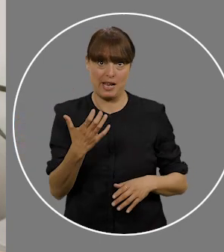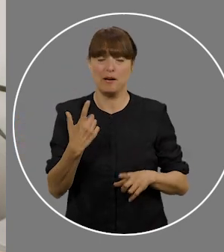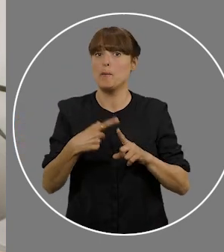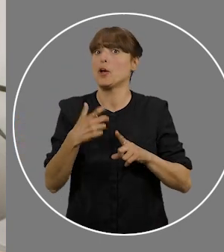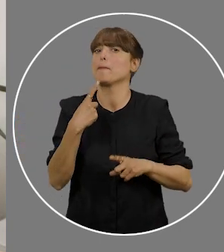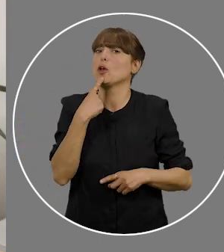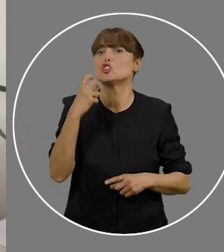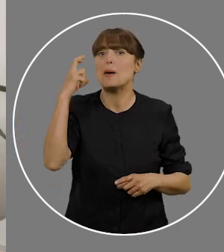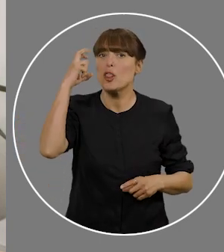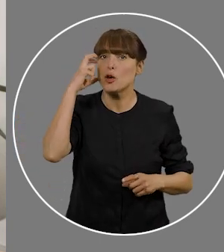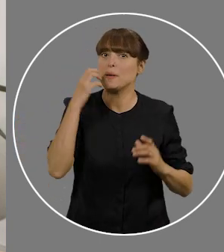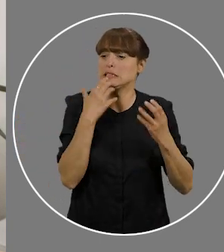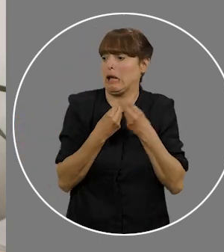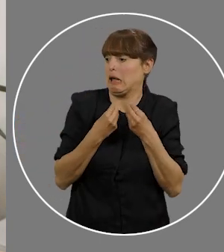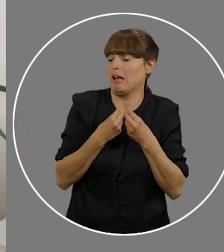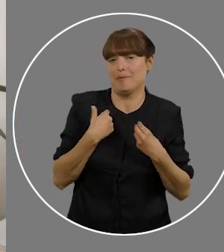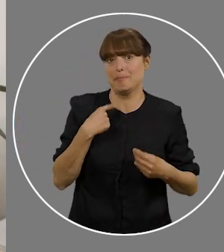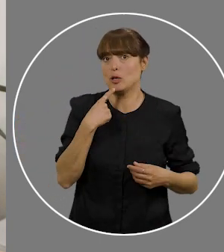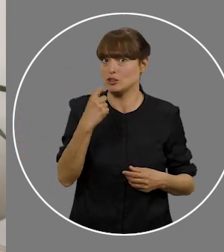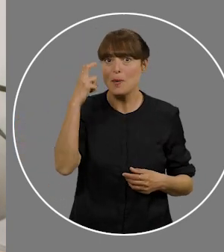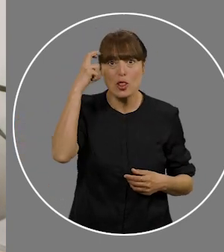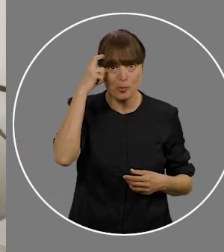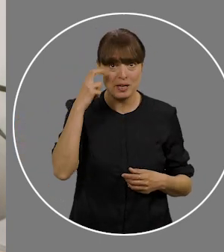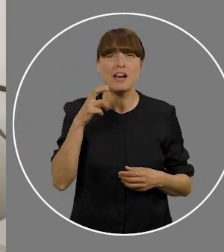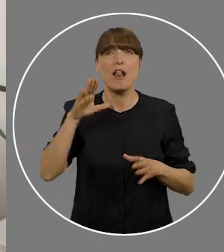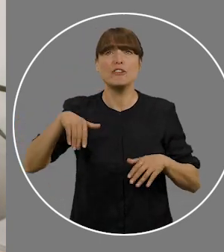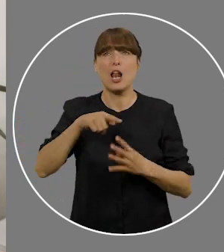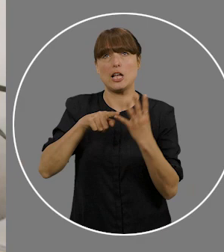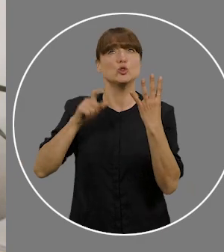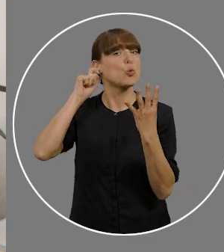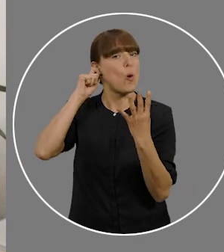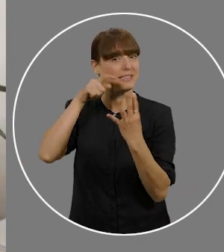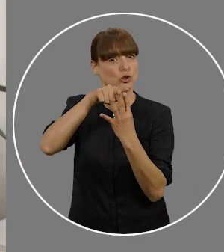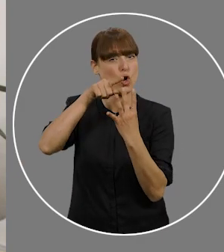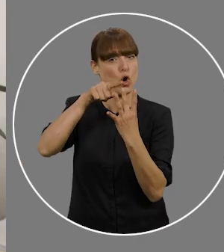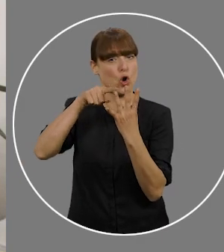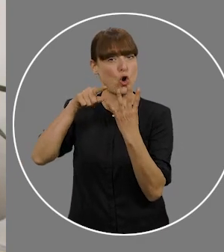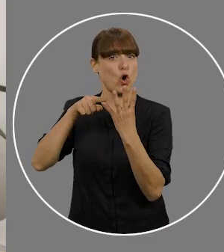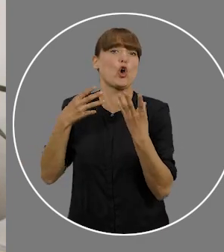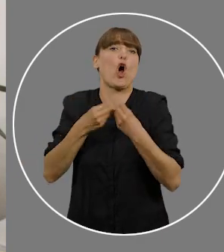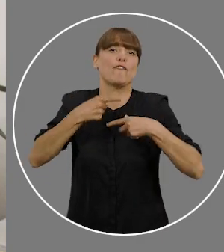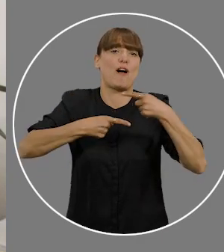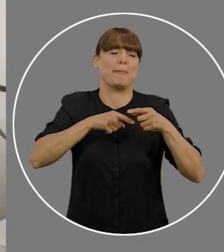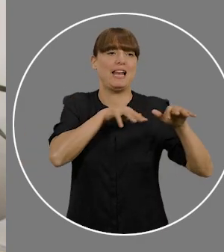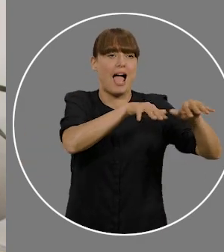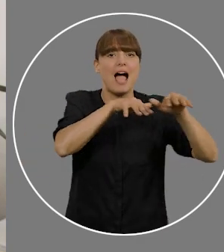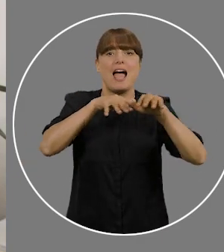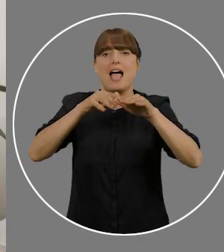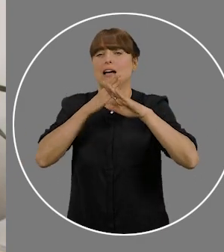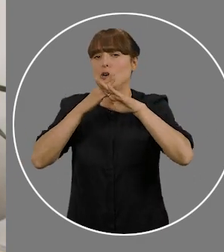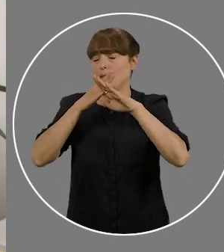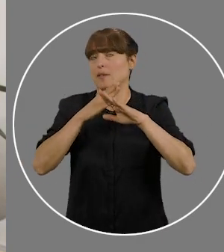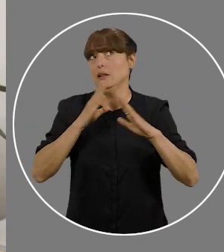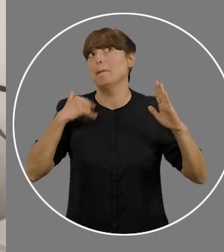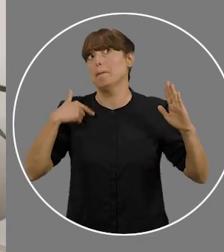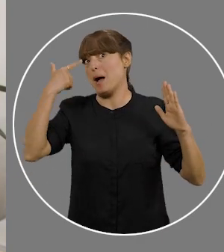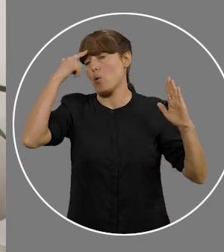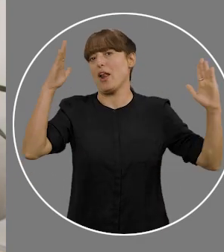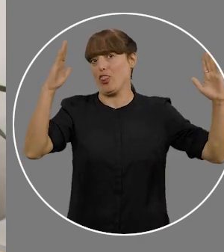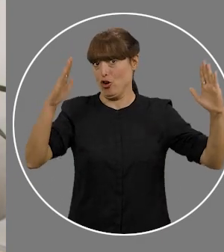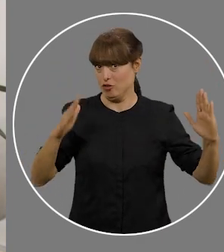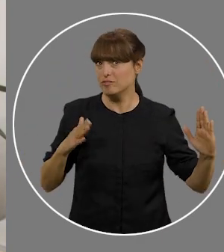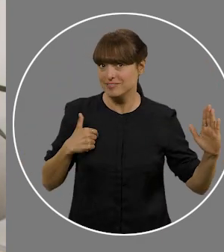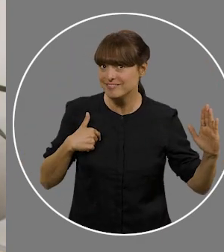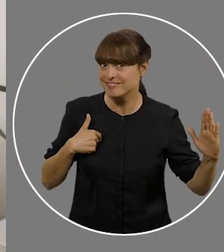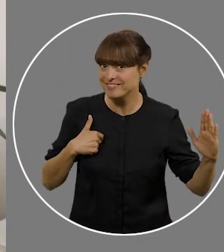¿Me entiendes? Sí, sí, sí. Y así pues casi todo el mundo. Sí, sí, sí. Y claro, pues fue cuando empezaron